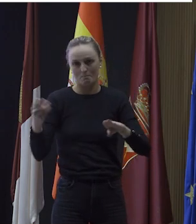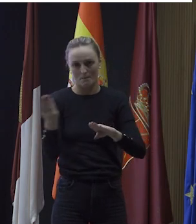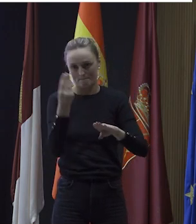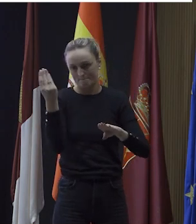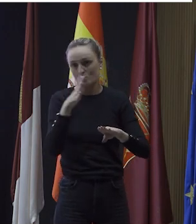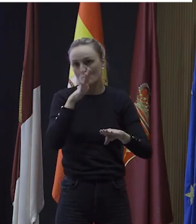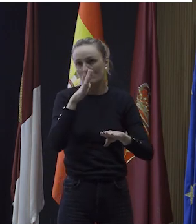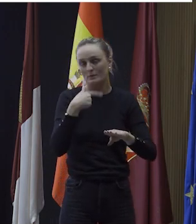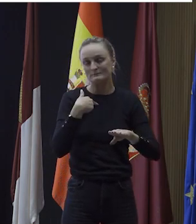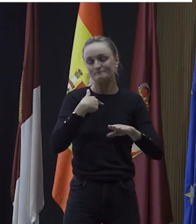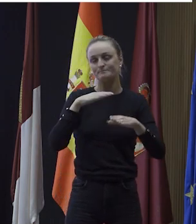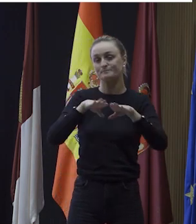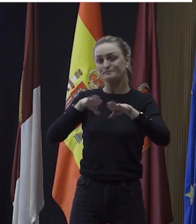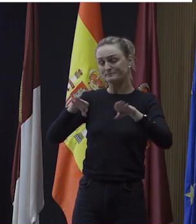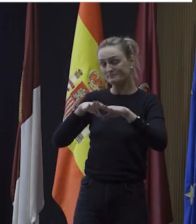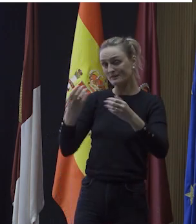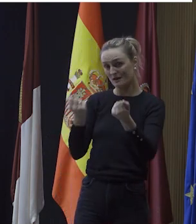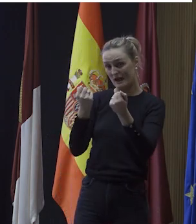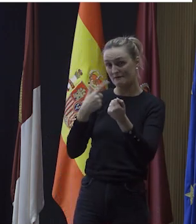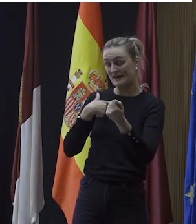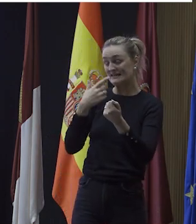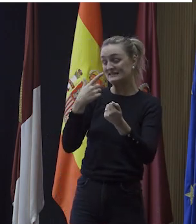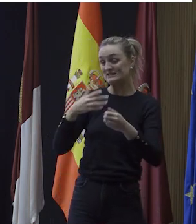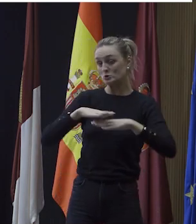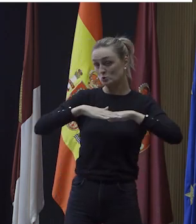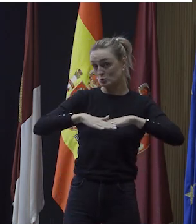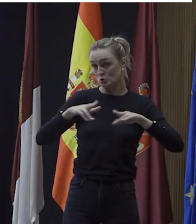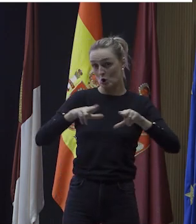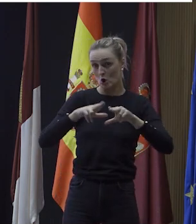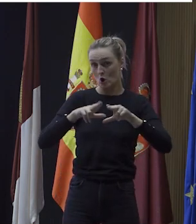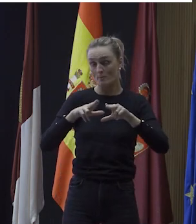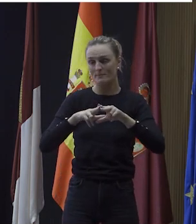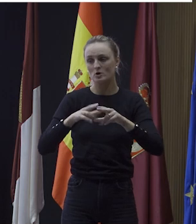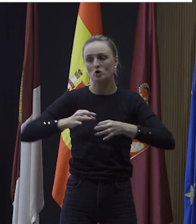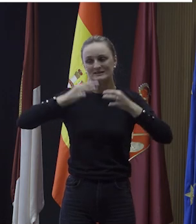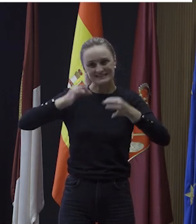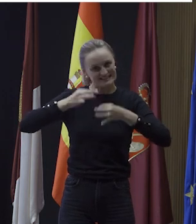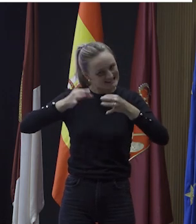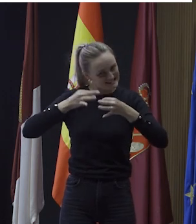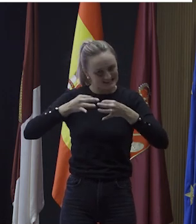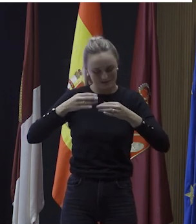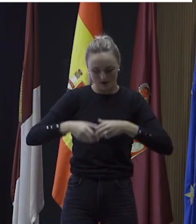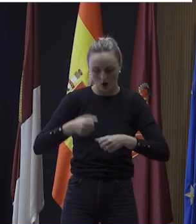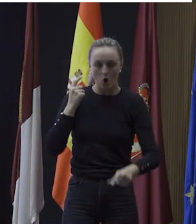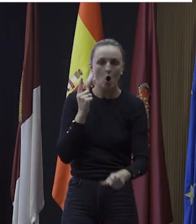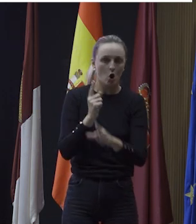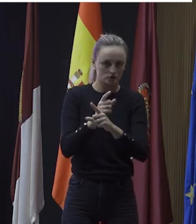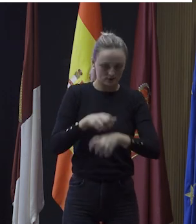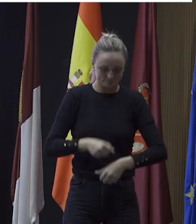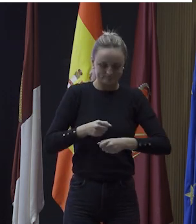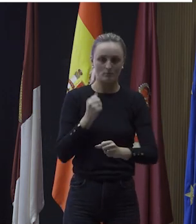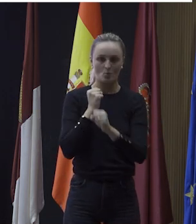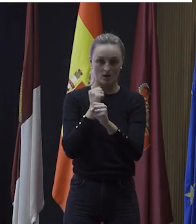le quitamos la gravedad. El suelo pélvico siempre está trabajando el pobre en contra de la gravedad porque estamos de pie, ¿vale? Entonces, si